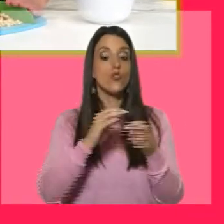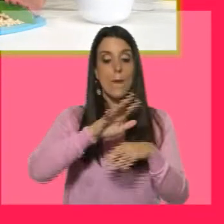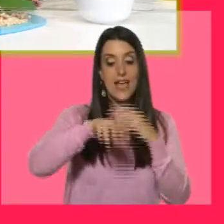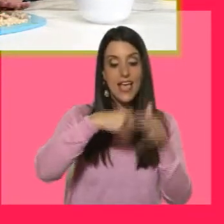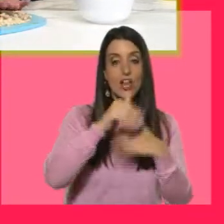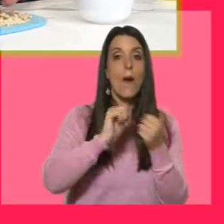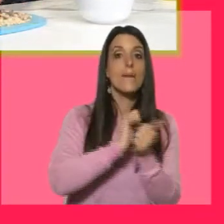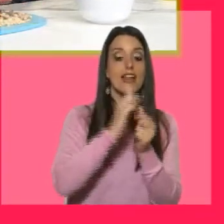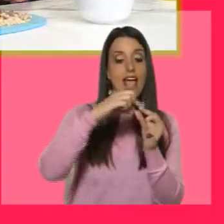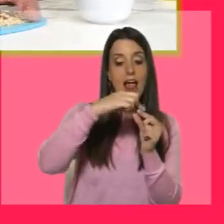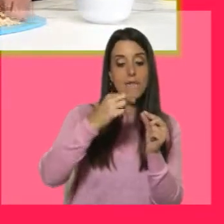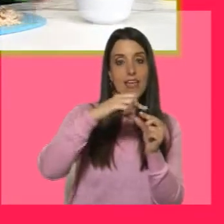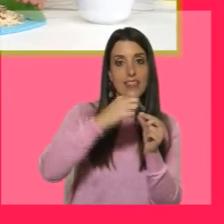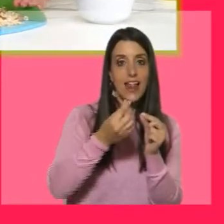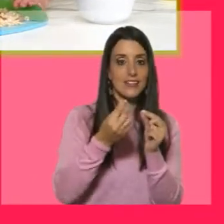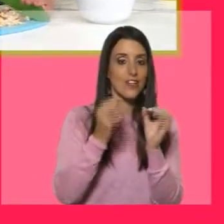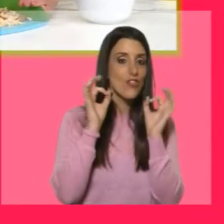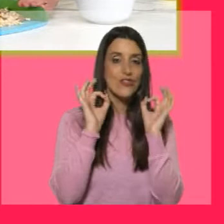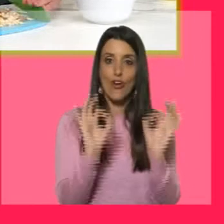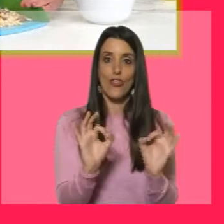de maní y de nueces.